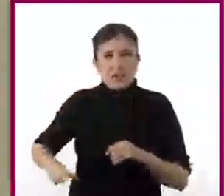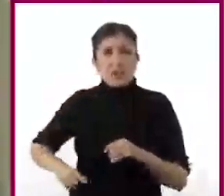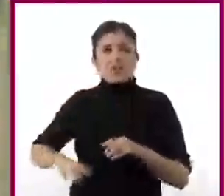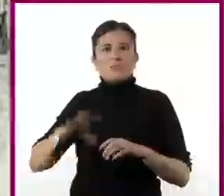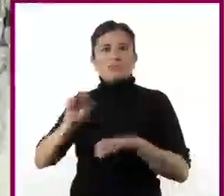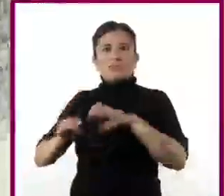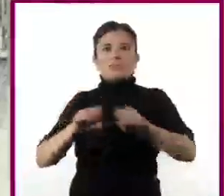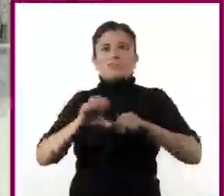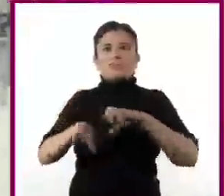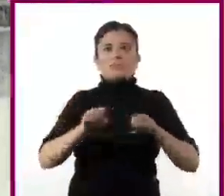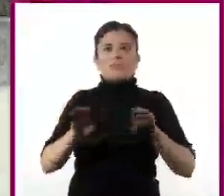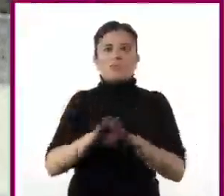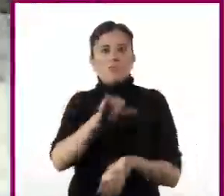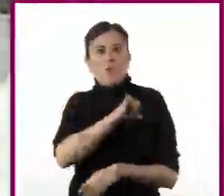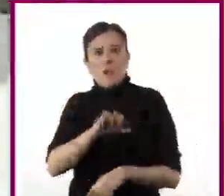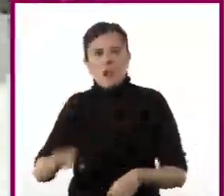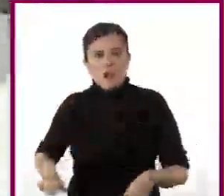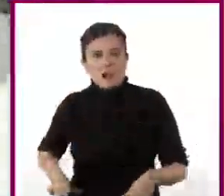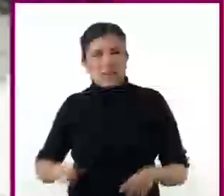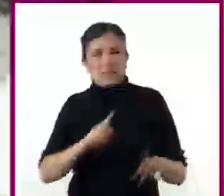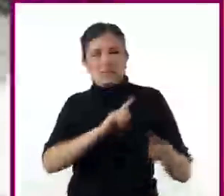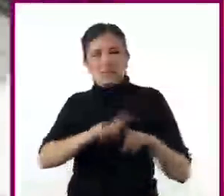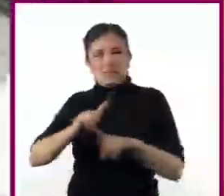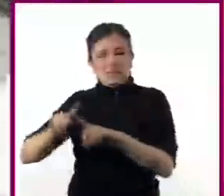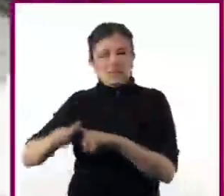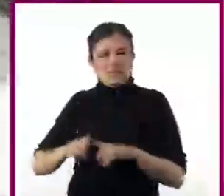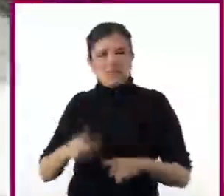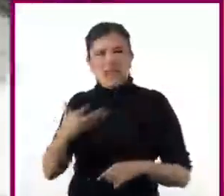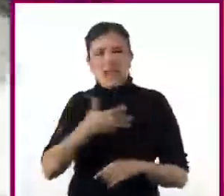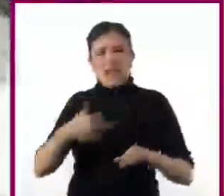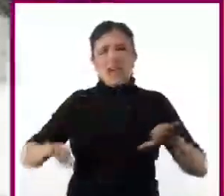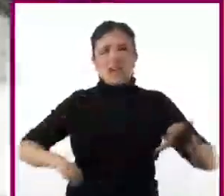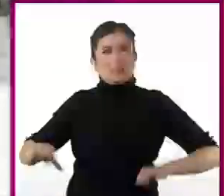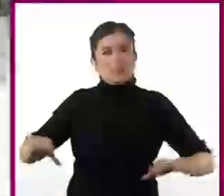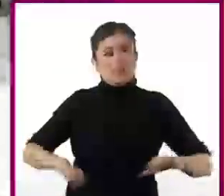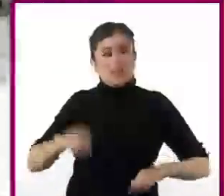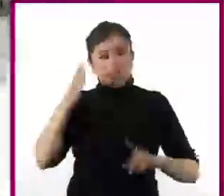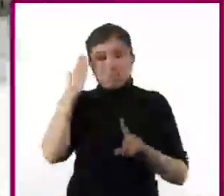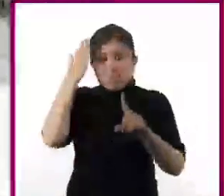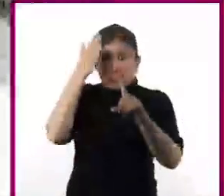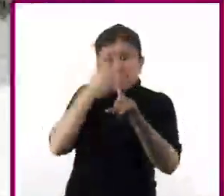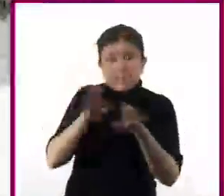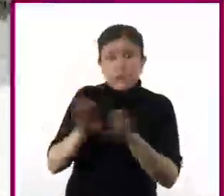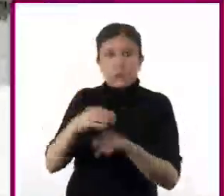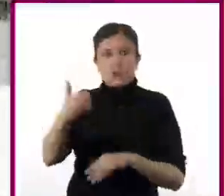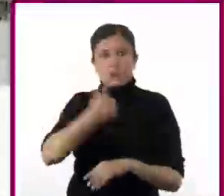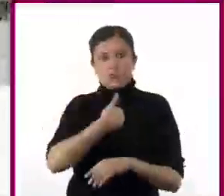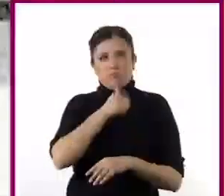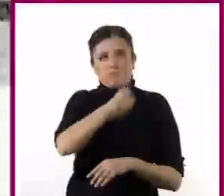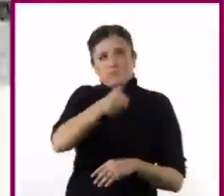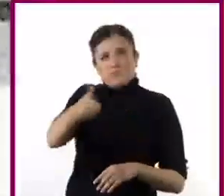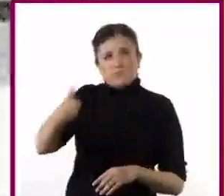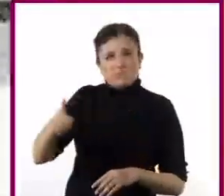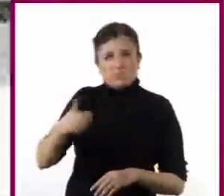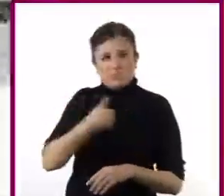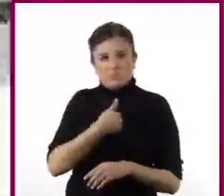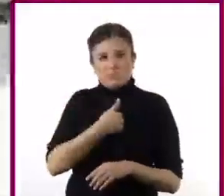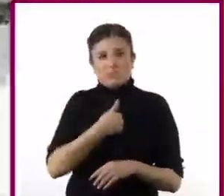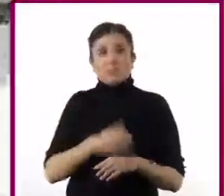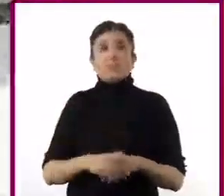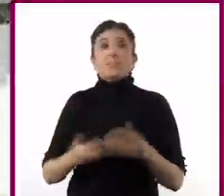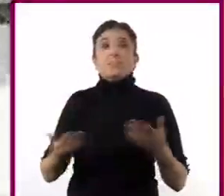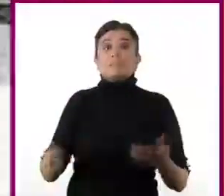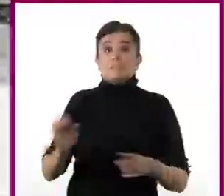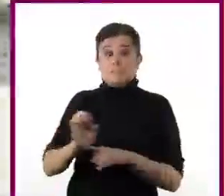relevancia como los ayuntamientos que tenían una actividad y aspiraciones autónomas de larga data.